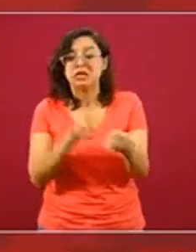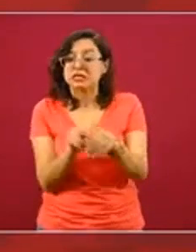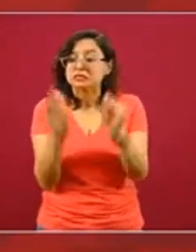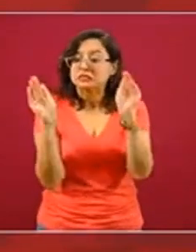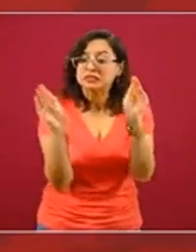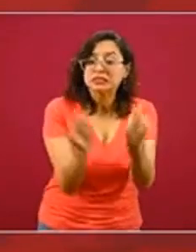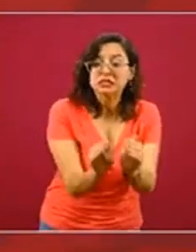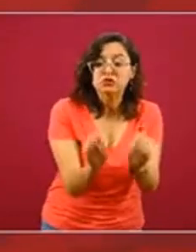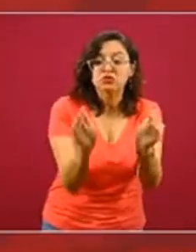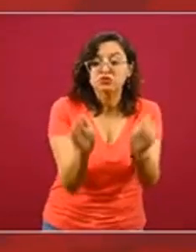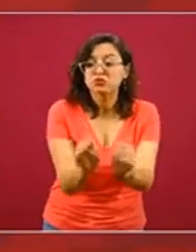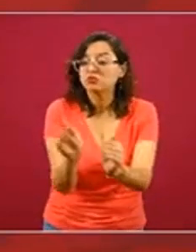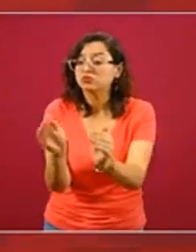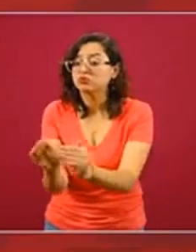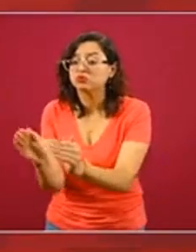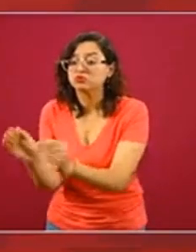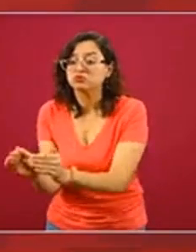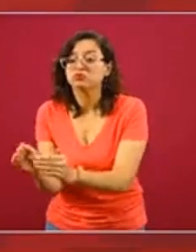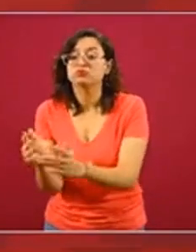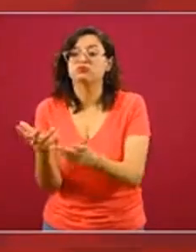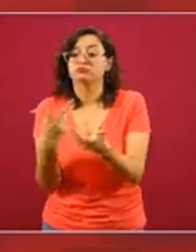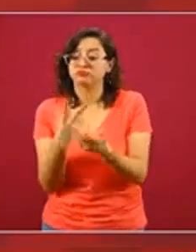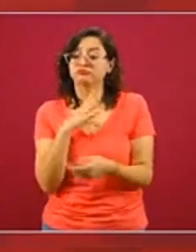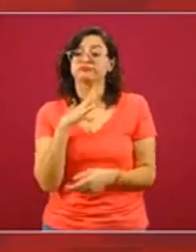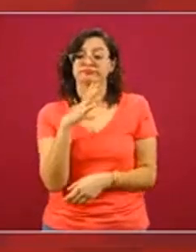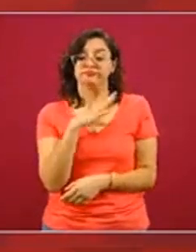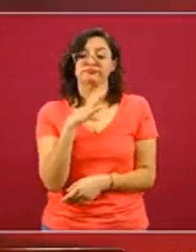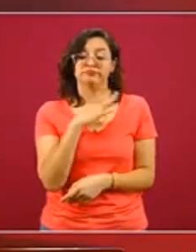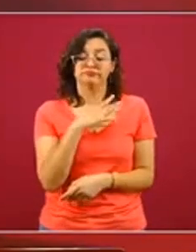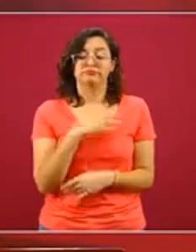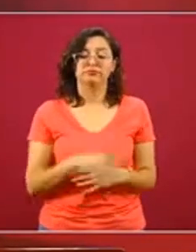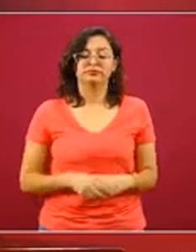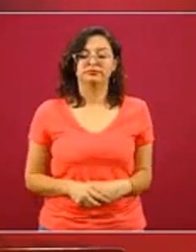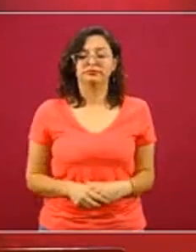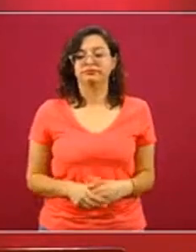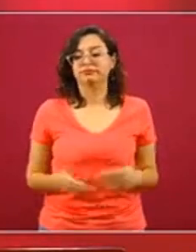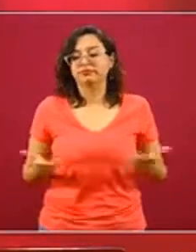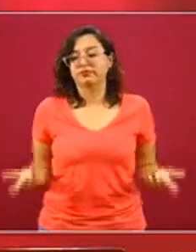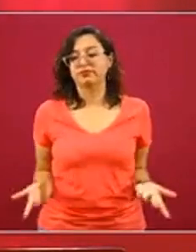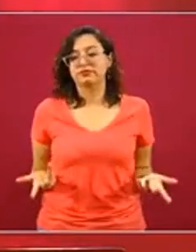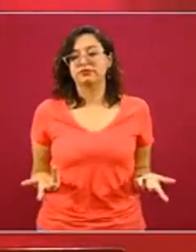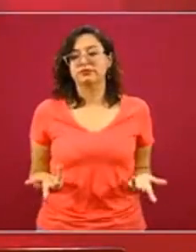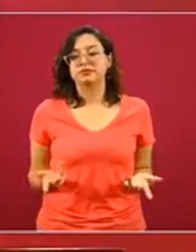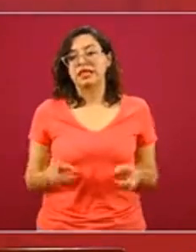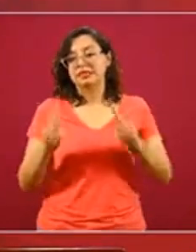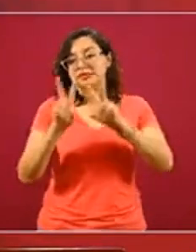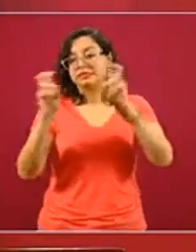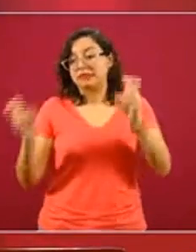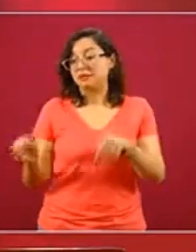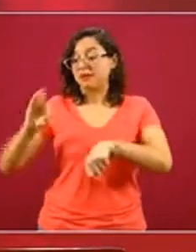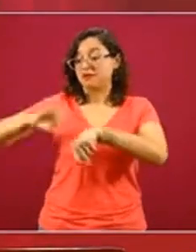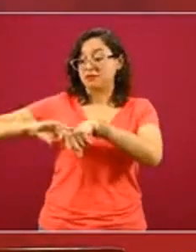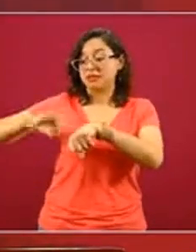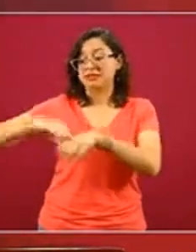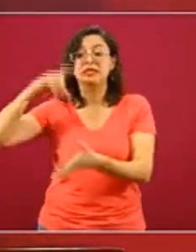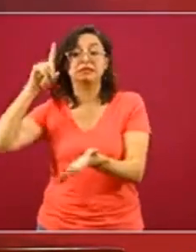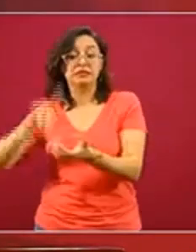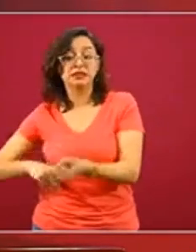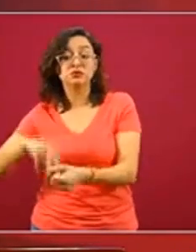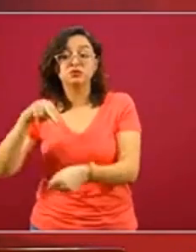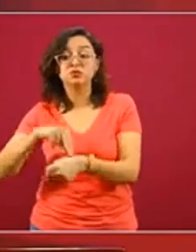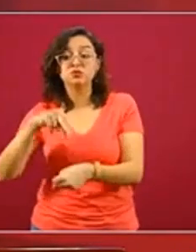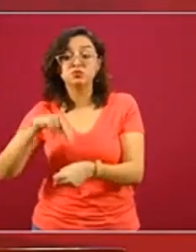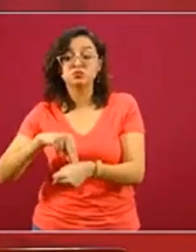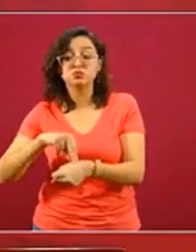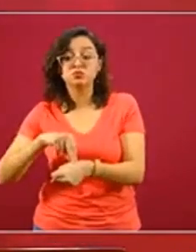iniciativas de menor capacidad. Concretamente, en el caso de los consultorios adyacentes a farmacia, no